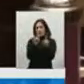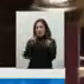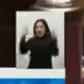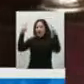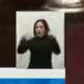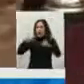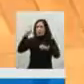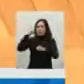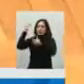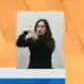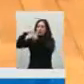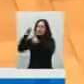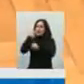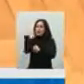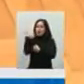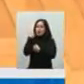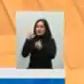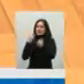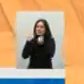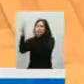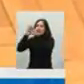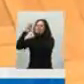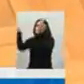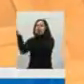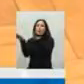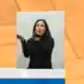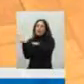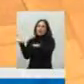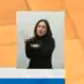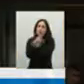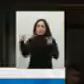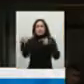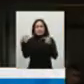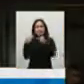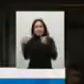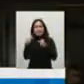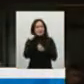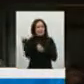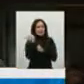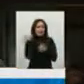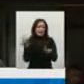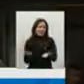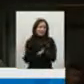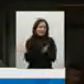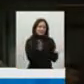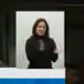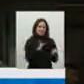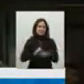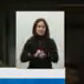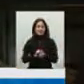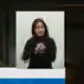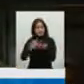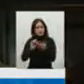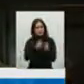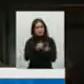la actuación de esta Comisión Interamericana de Derechos Humanos. Es muy importante recalcar que la Comisión Interamericana no ha